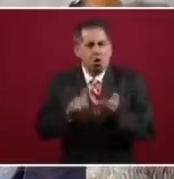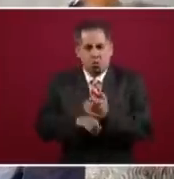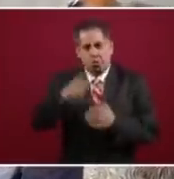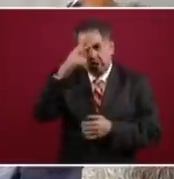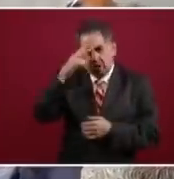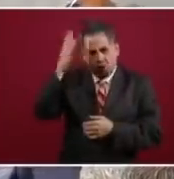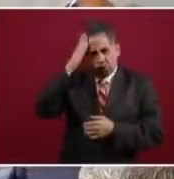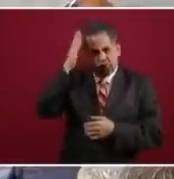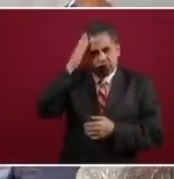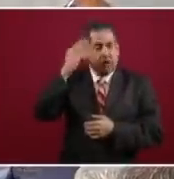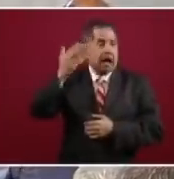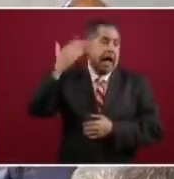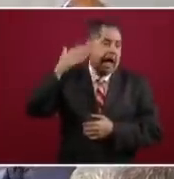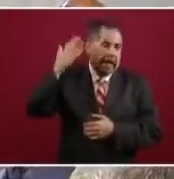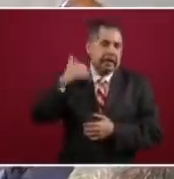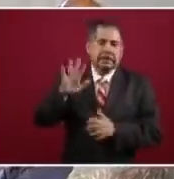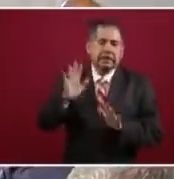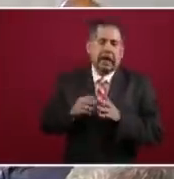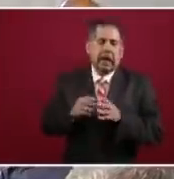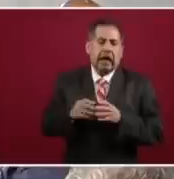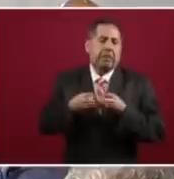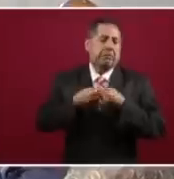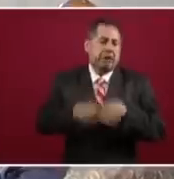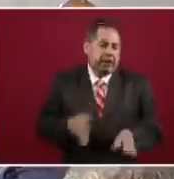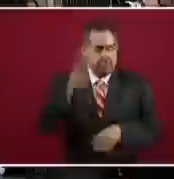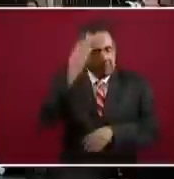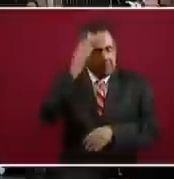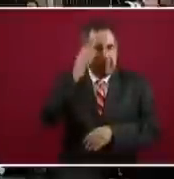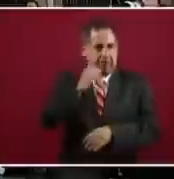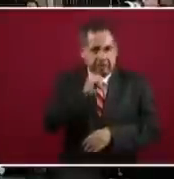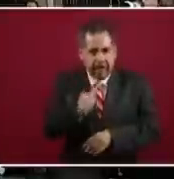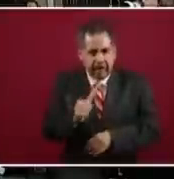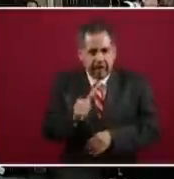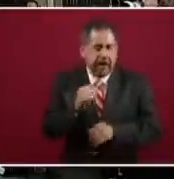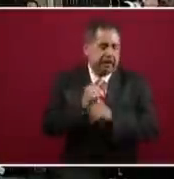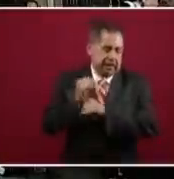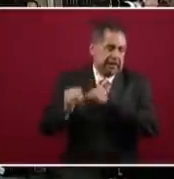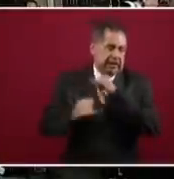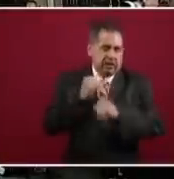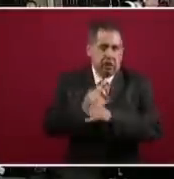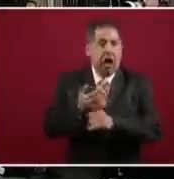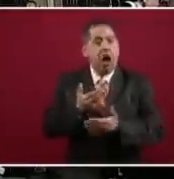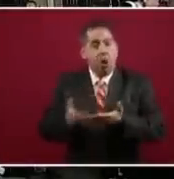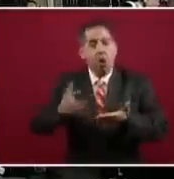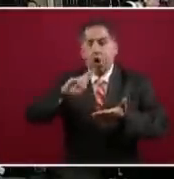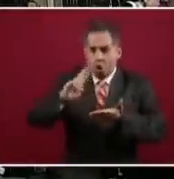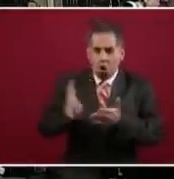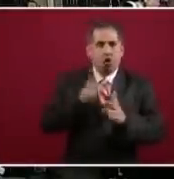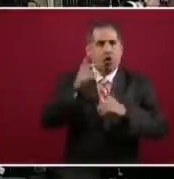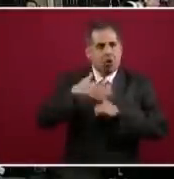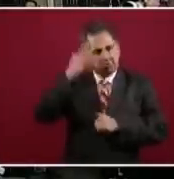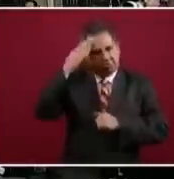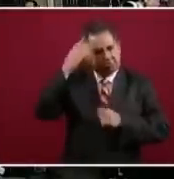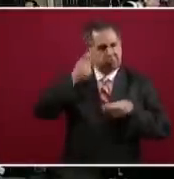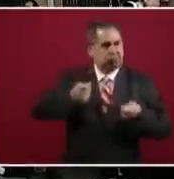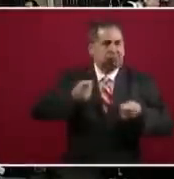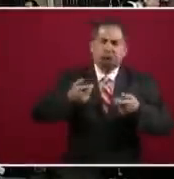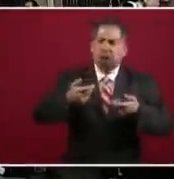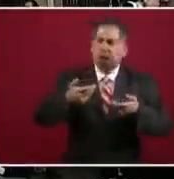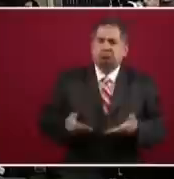presidente que se había perdido en los últimos 40 años en el terreno internacional y que al mismo tiempo cuidar